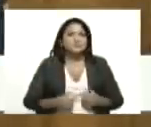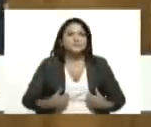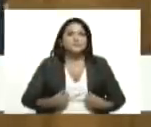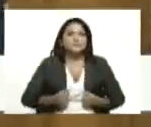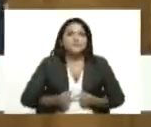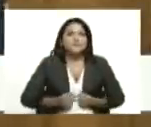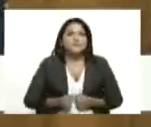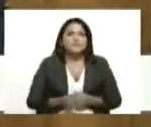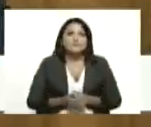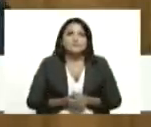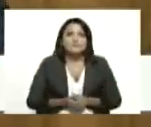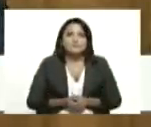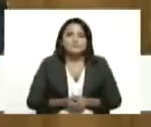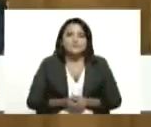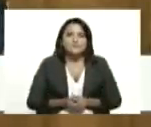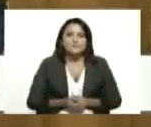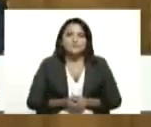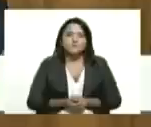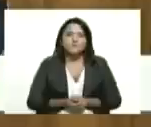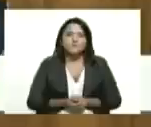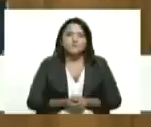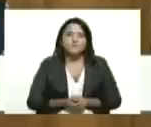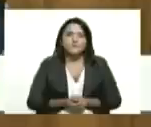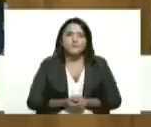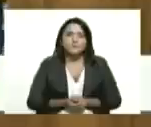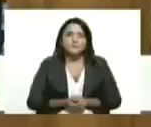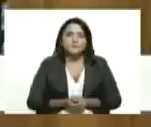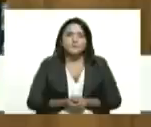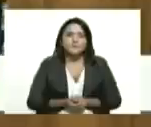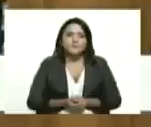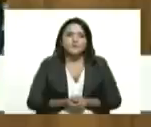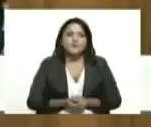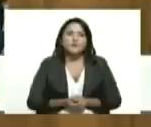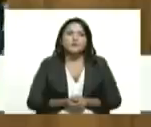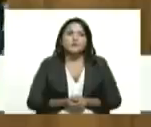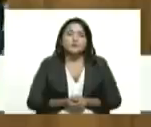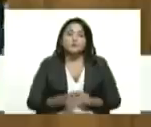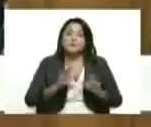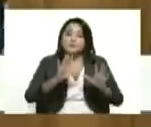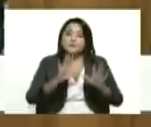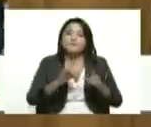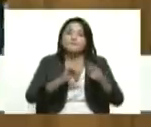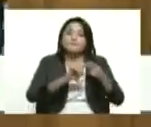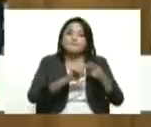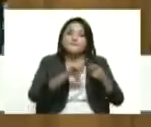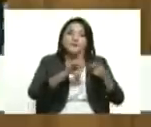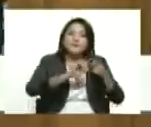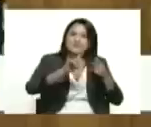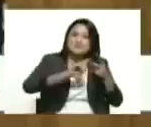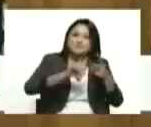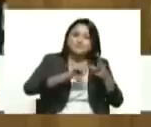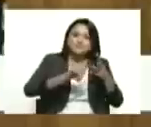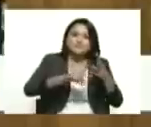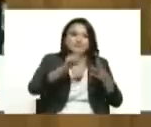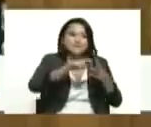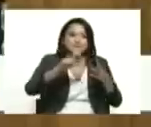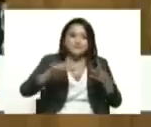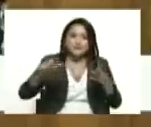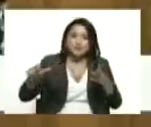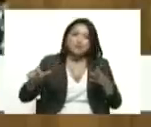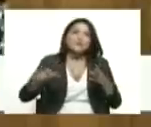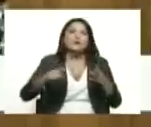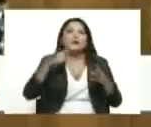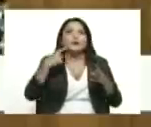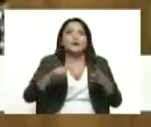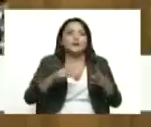Bienes que constituyan un incremento patrimonial, escuchen esto, de toda persona natural o jurídica